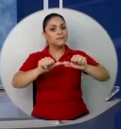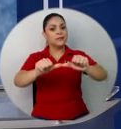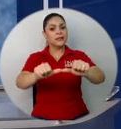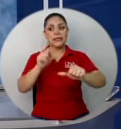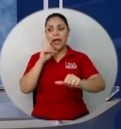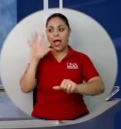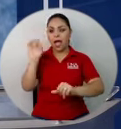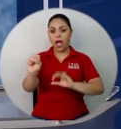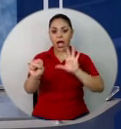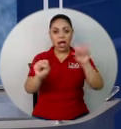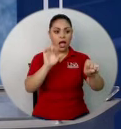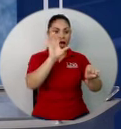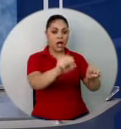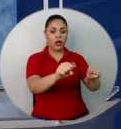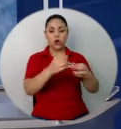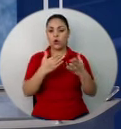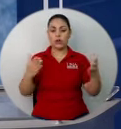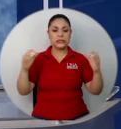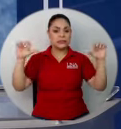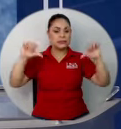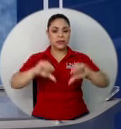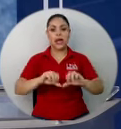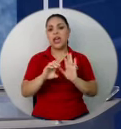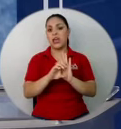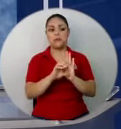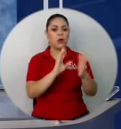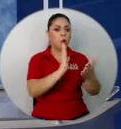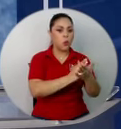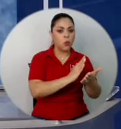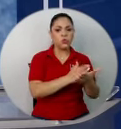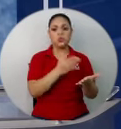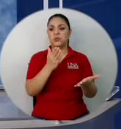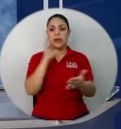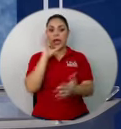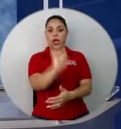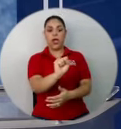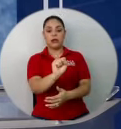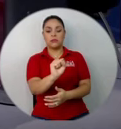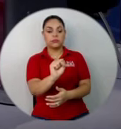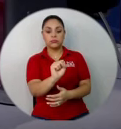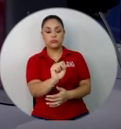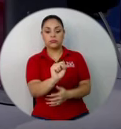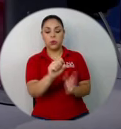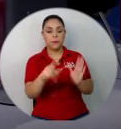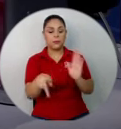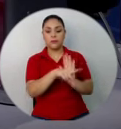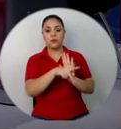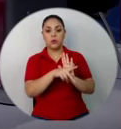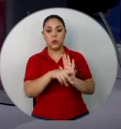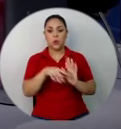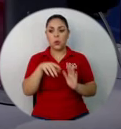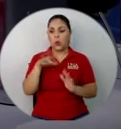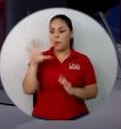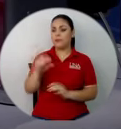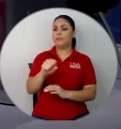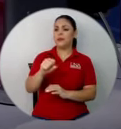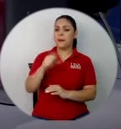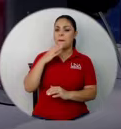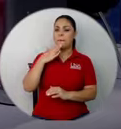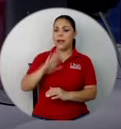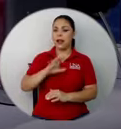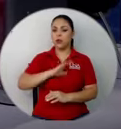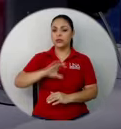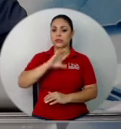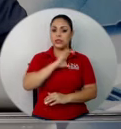mantengan, y detectar cosas como estas, como el mobbing o como, ¿verdad?, malas condiciones laborales o de iluminación,